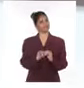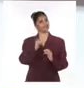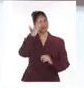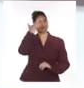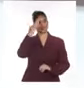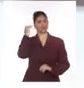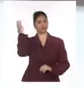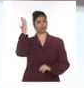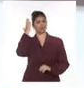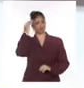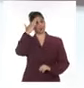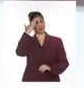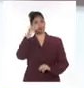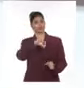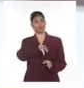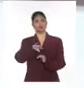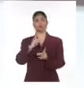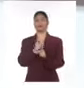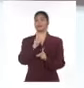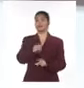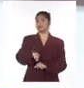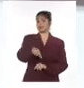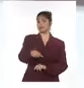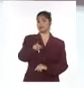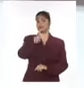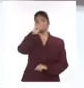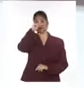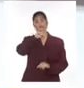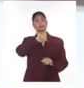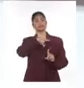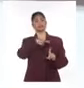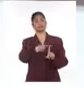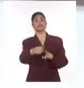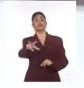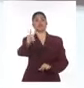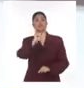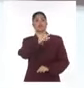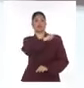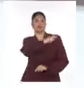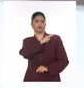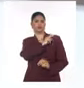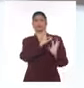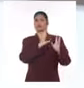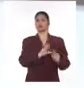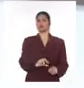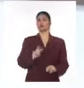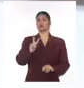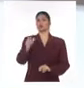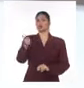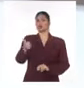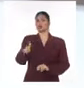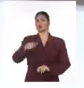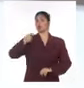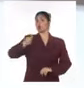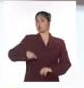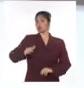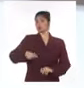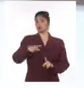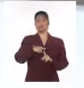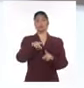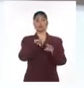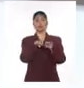Y lo decíamos en titulares, mañana 3 de septiembre tomarán posesión de sus cargos los 210 jueces legos del Tribunal Supremo